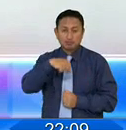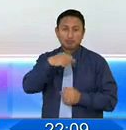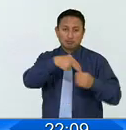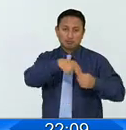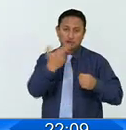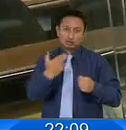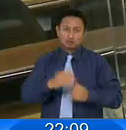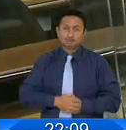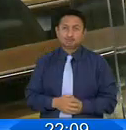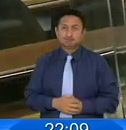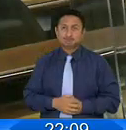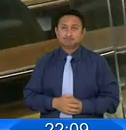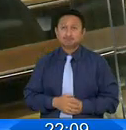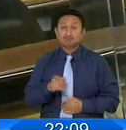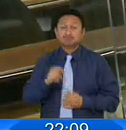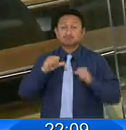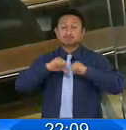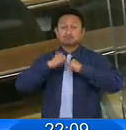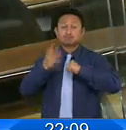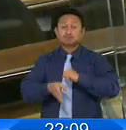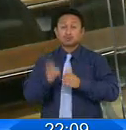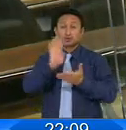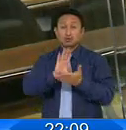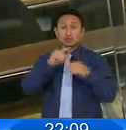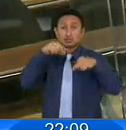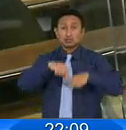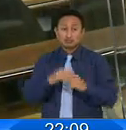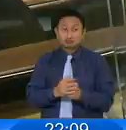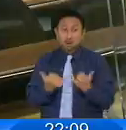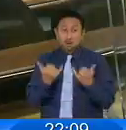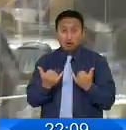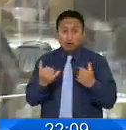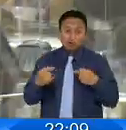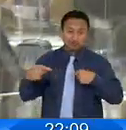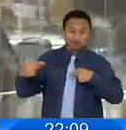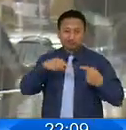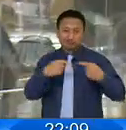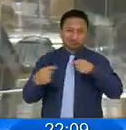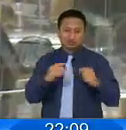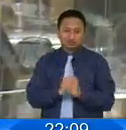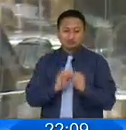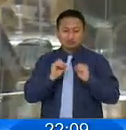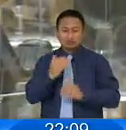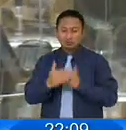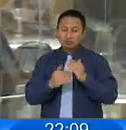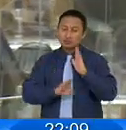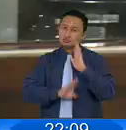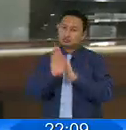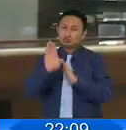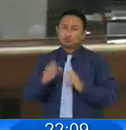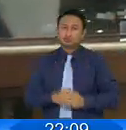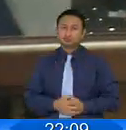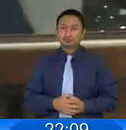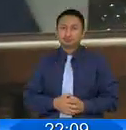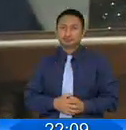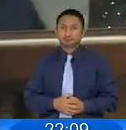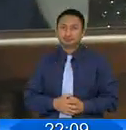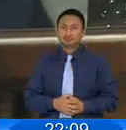mi renuncia. Así la Asamblea Nacional, en medio de frenadas y aceleraciones, busca salir adelante.